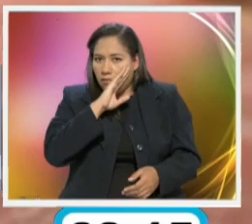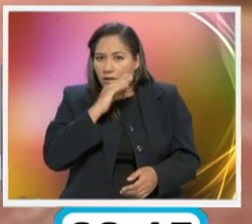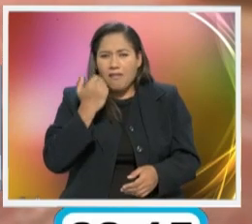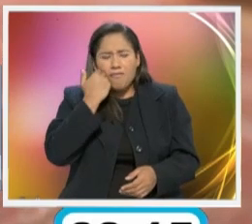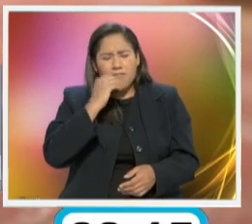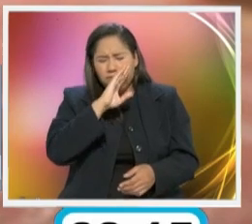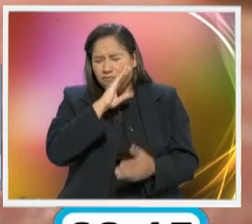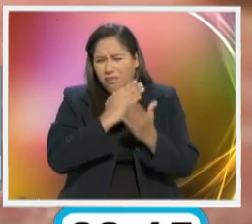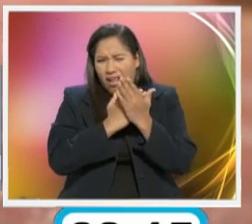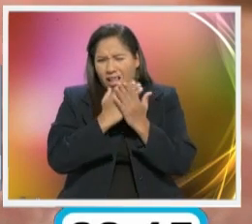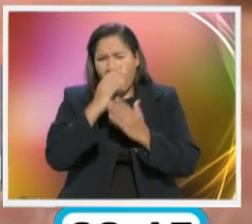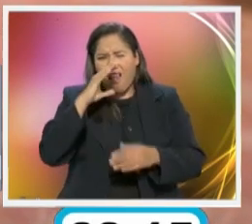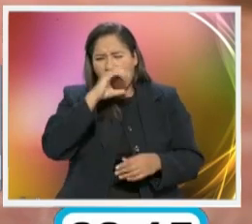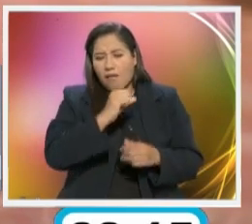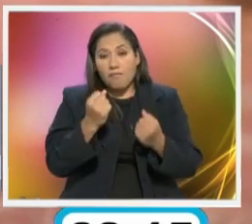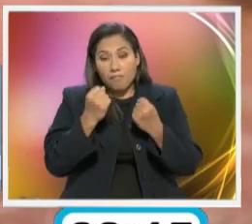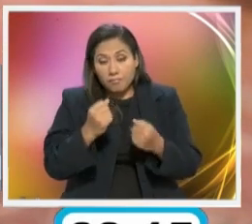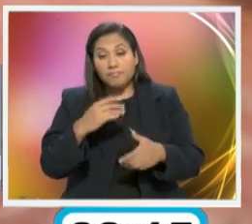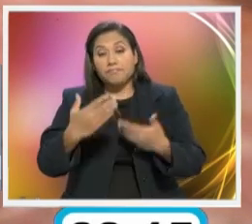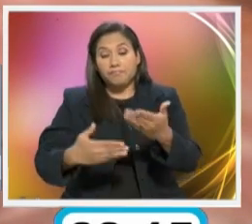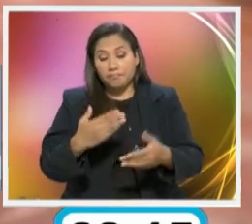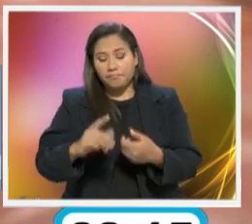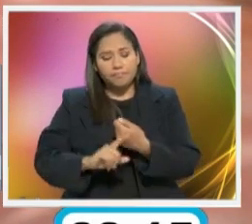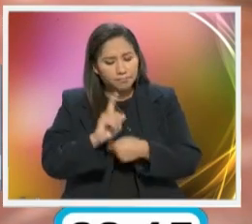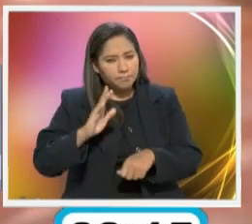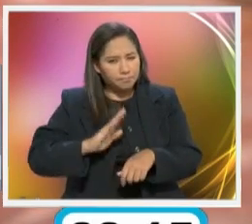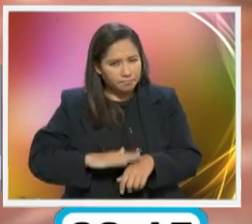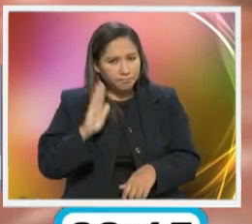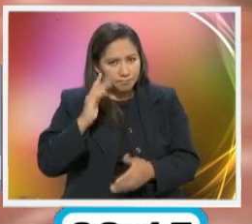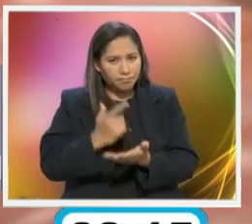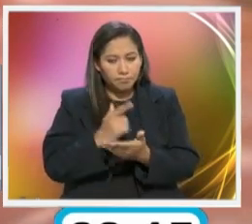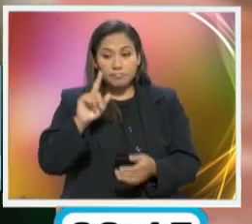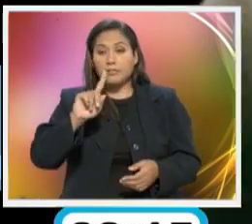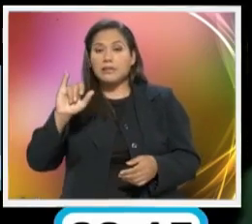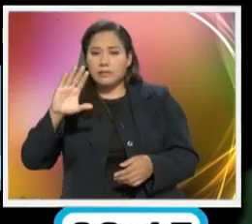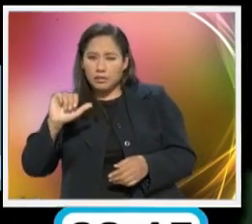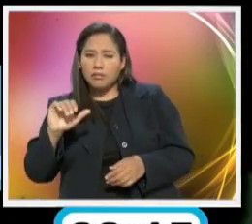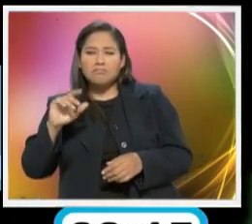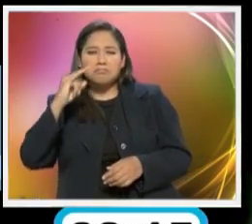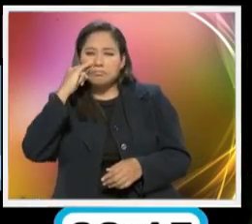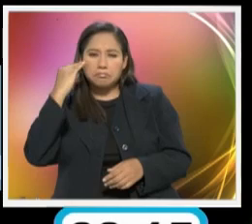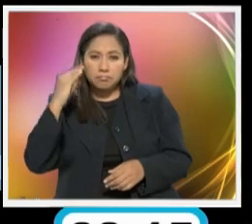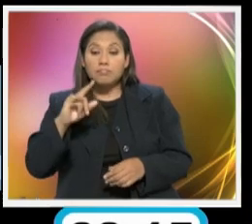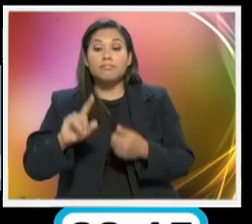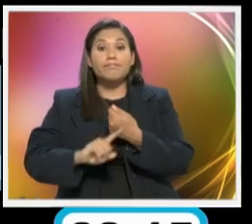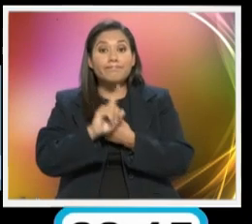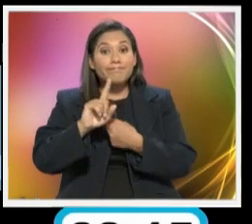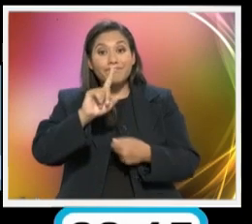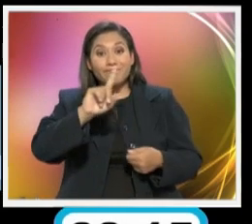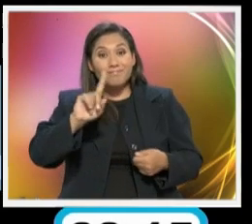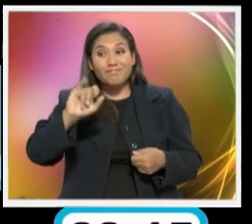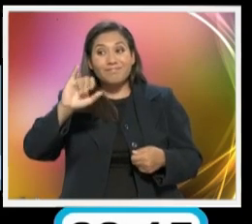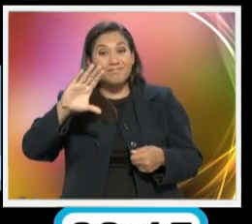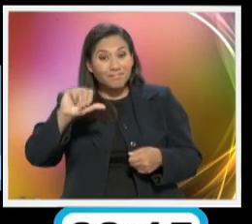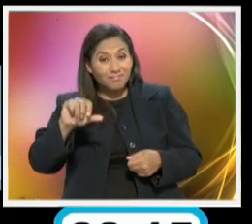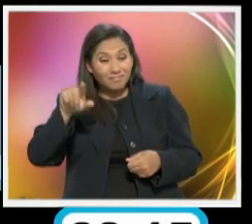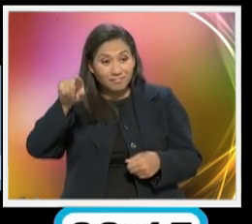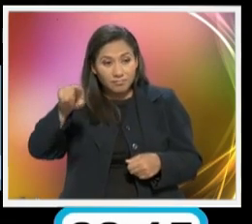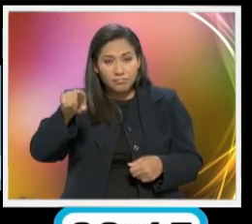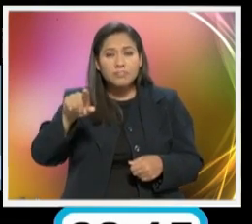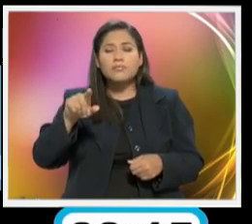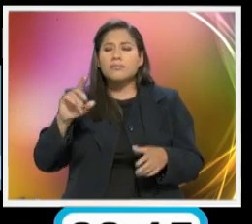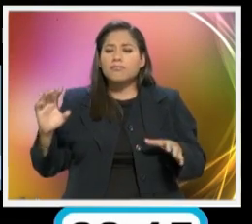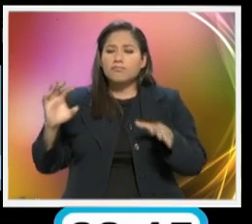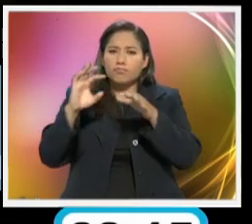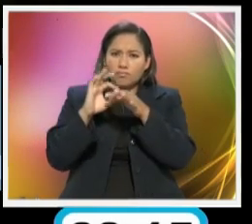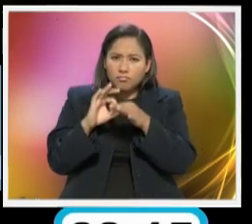muy elevadas y que pueden tener complicaciones mayores que Zika, por ejemplo. El problema de Zika es que se ha detectado que se ha asociado